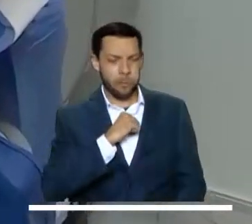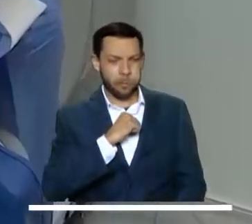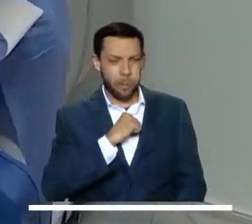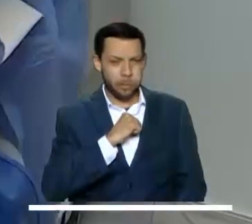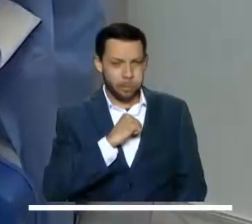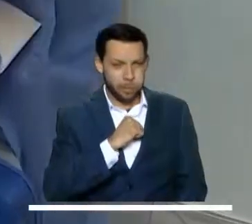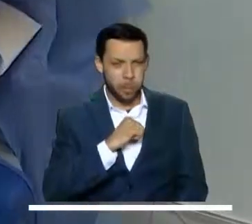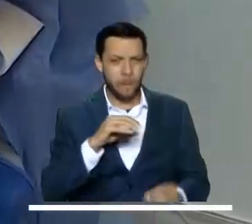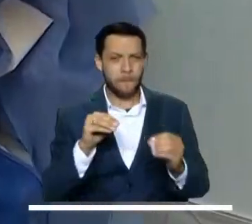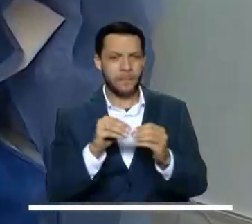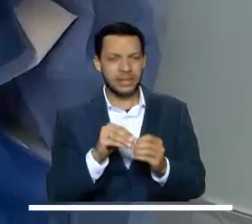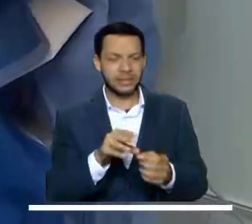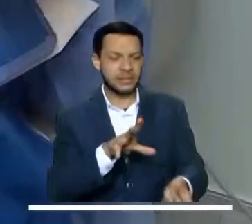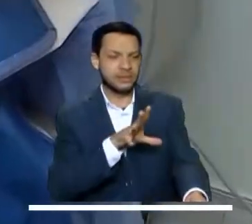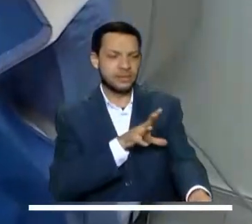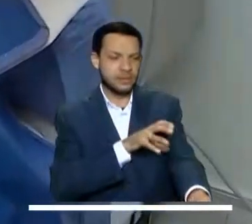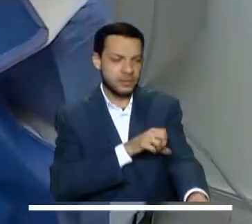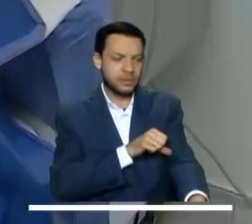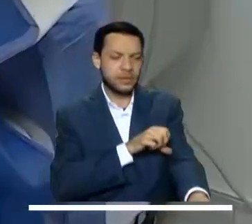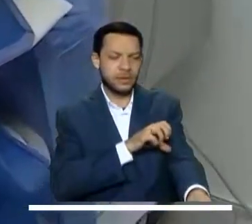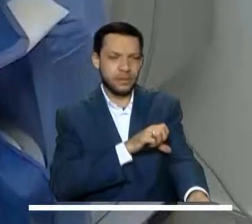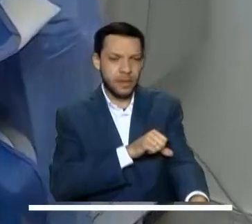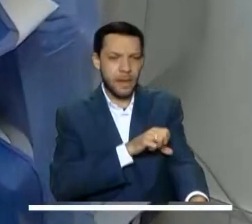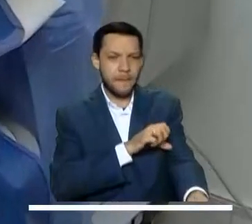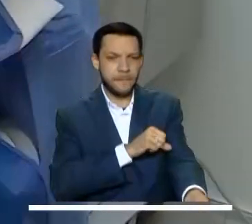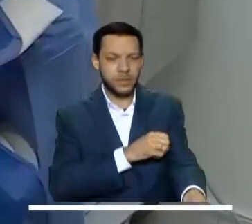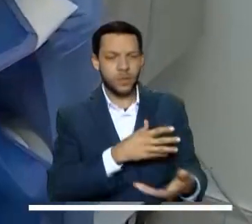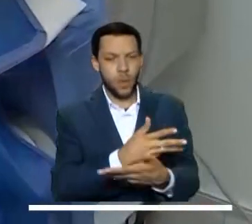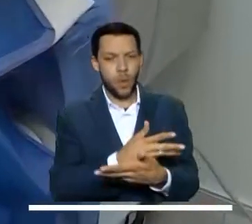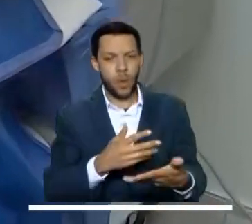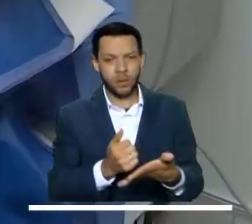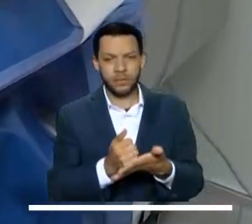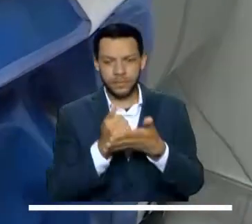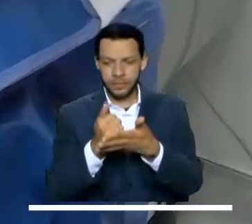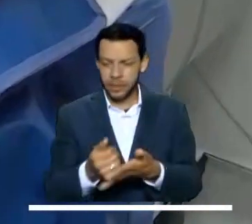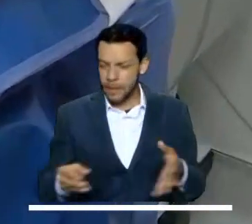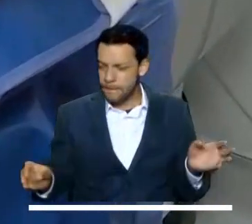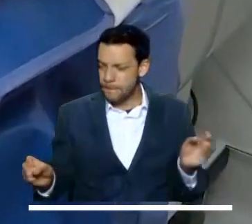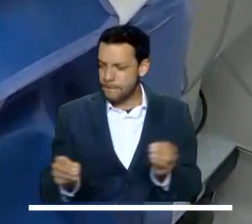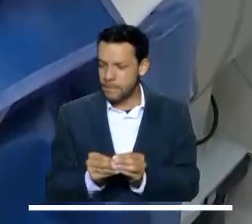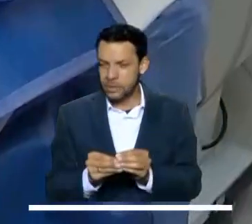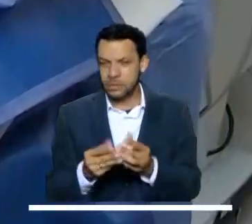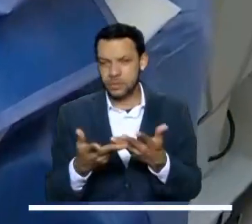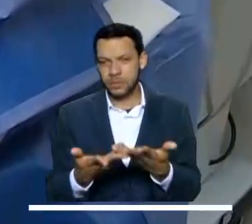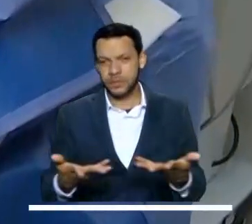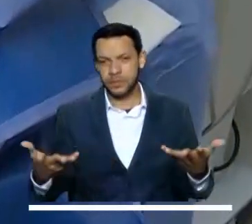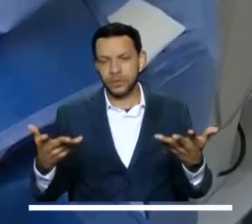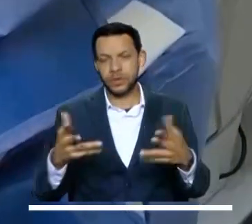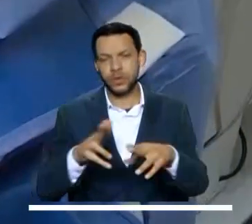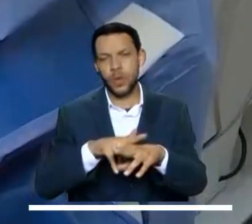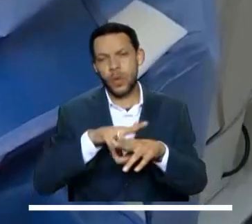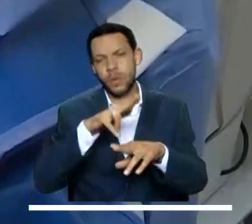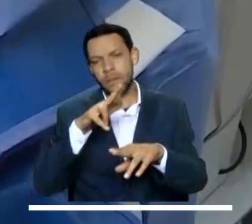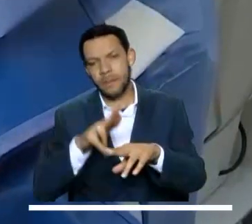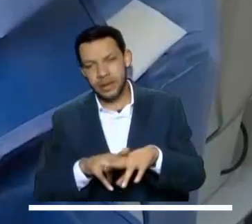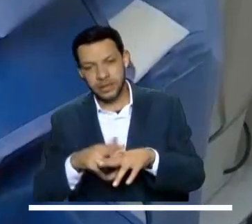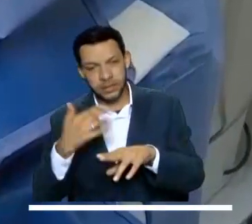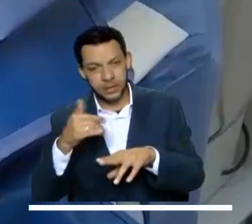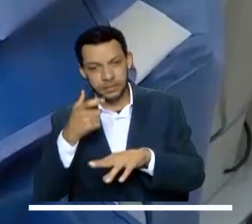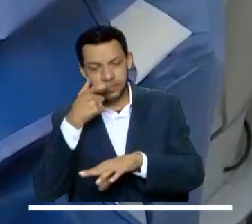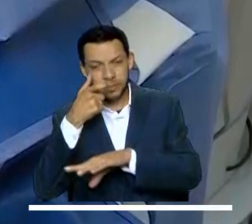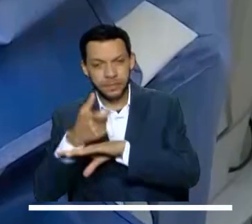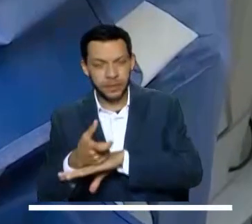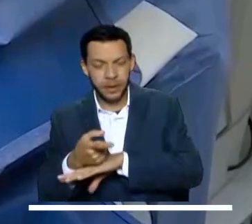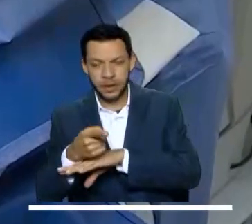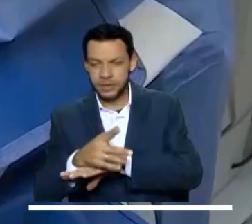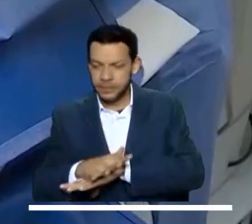la saturación y los factores de riesgo que ella pueda tener. Al encontrar que todo se encuentra dentro de los límites de normalidad, vamos a proceder a pasarla a la